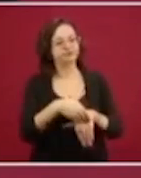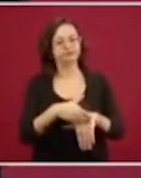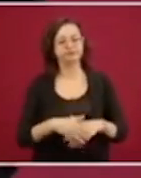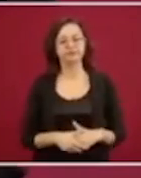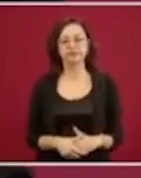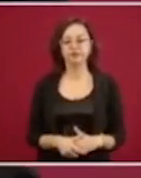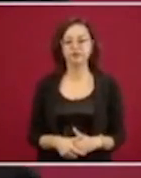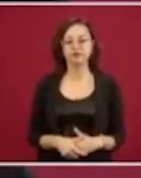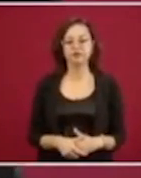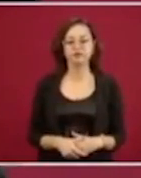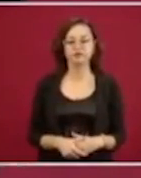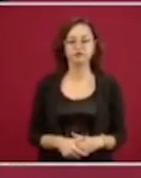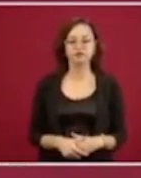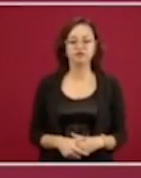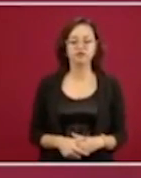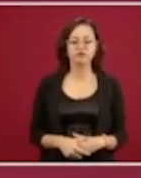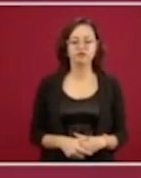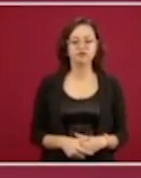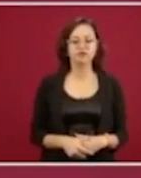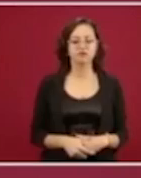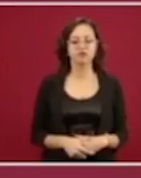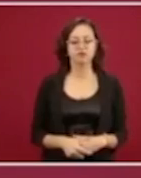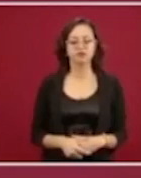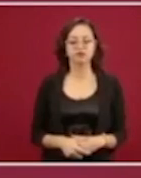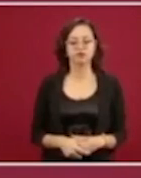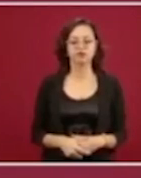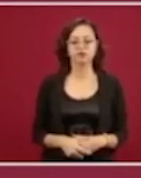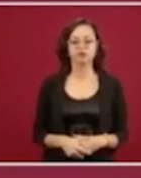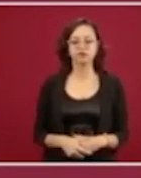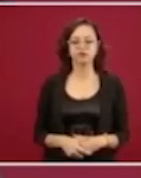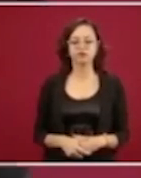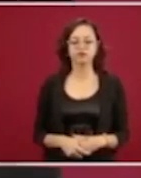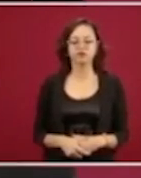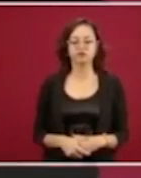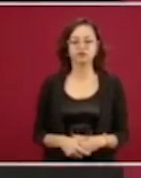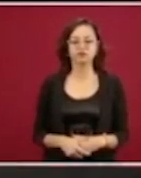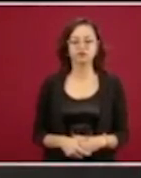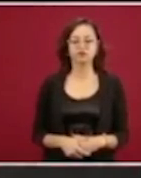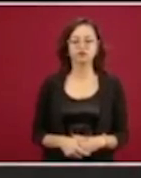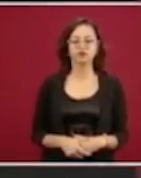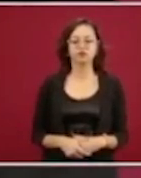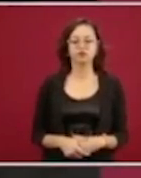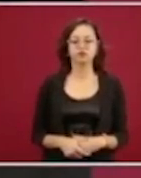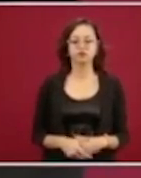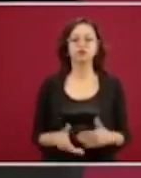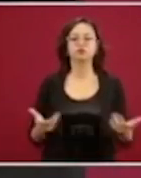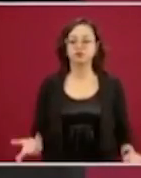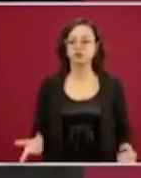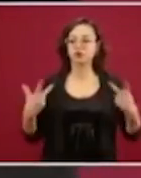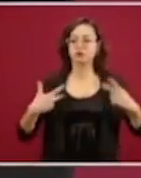Tenemos información de que se ha reducido considerablemente la